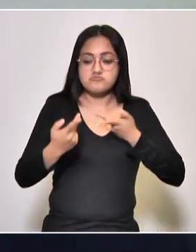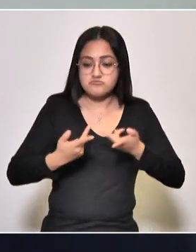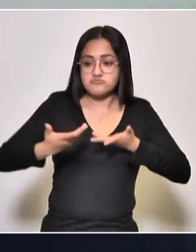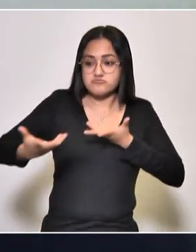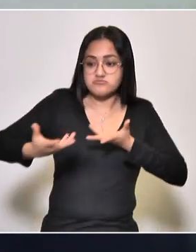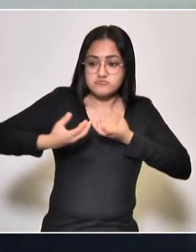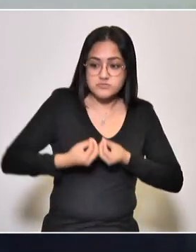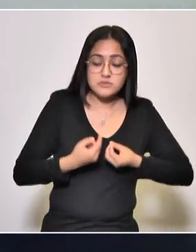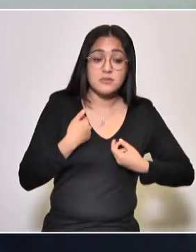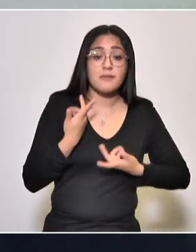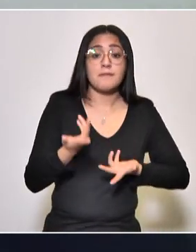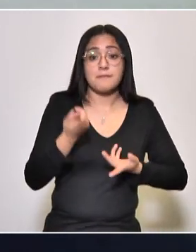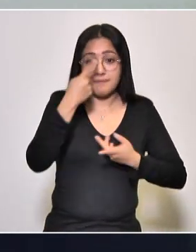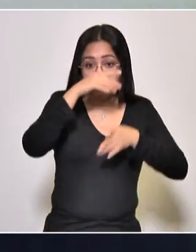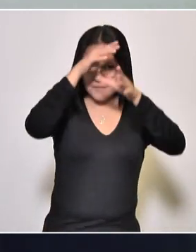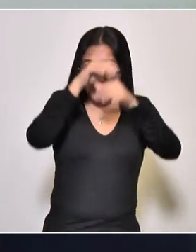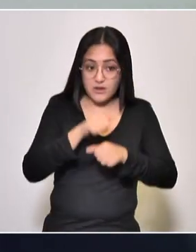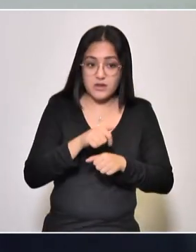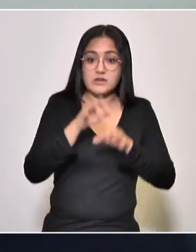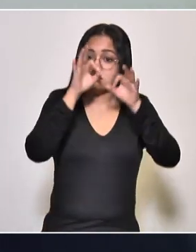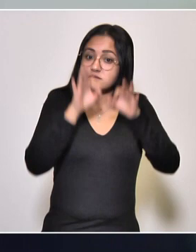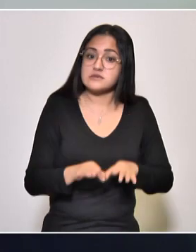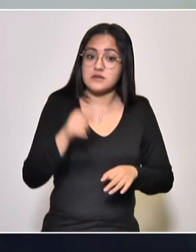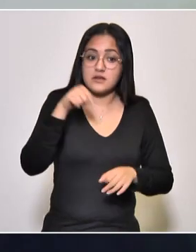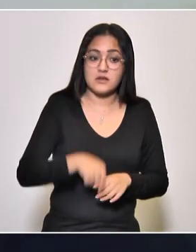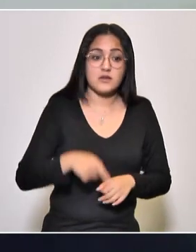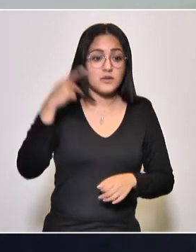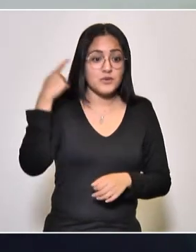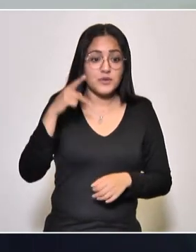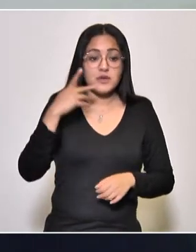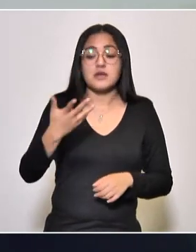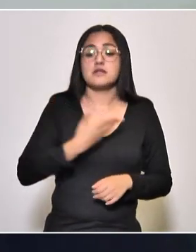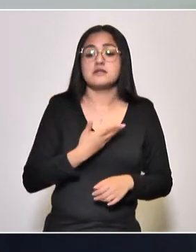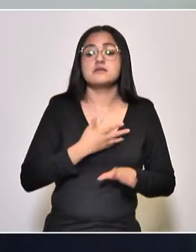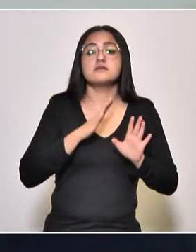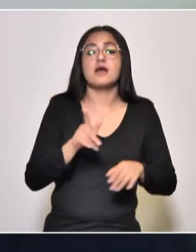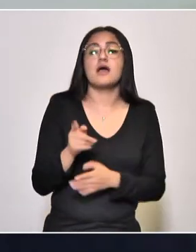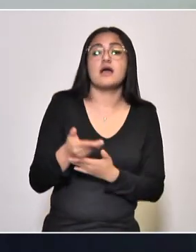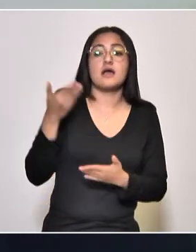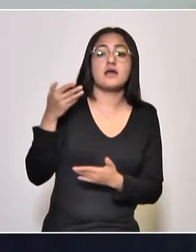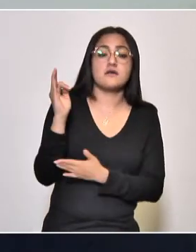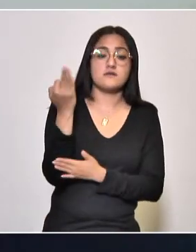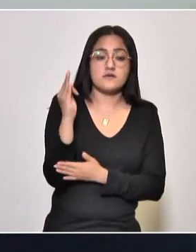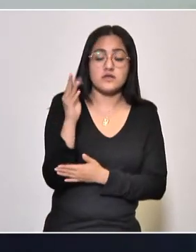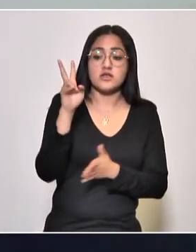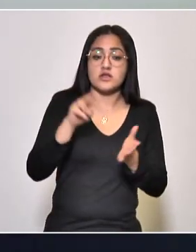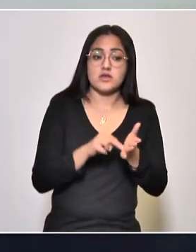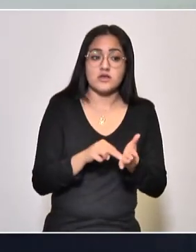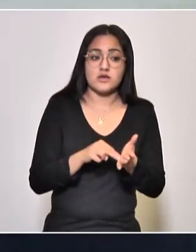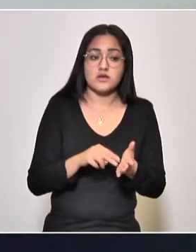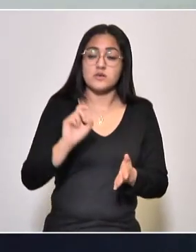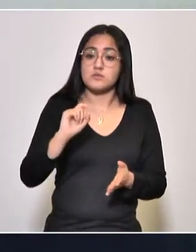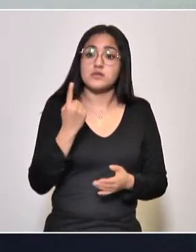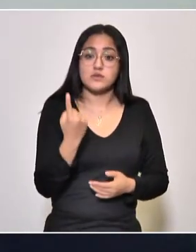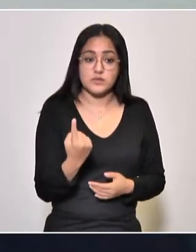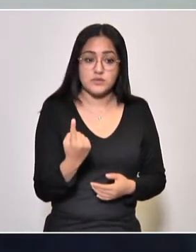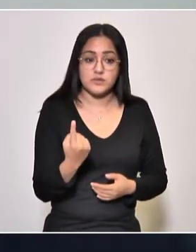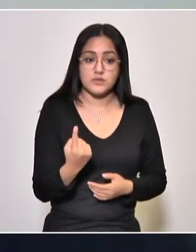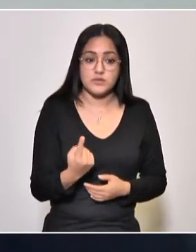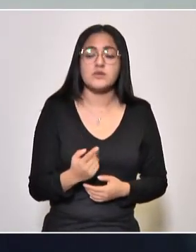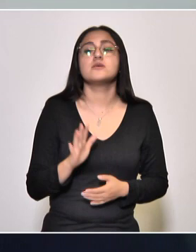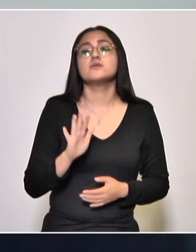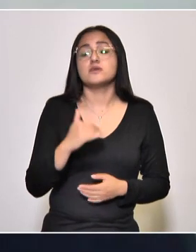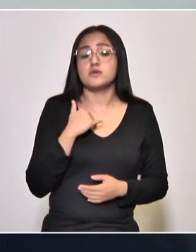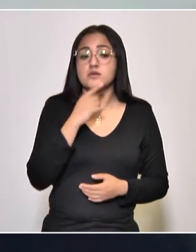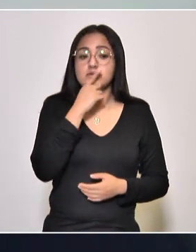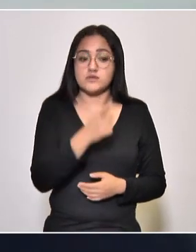y siguen los protocolos estrictos que en Puebla hemos marcado desde febrero de 2021. Quiero